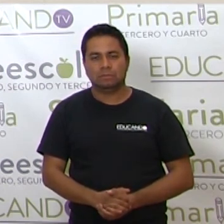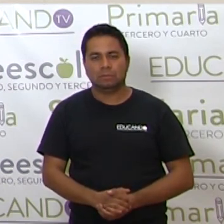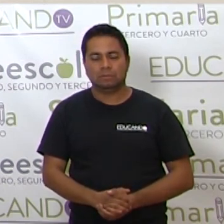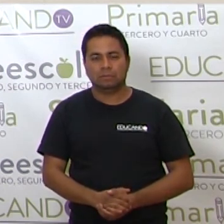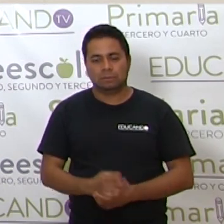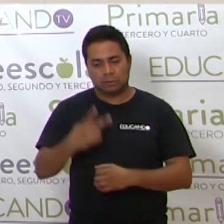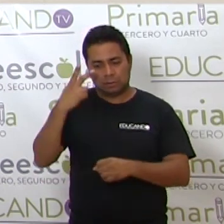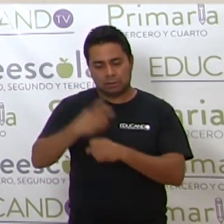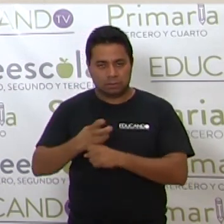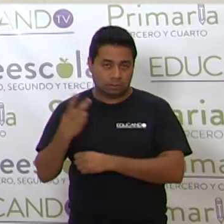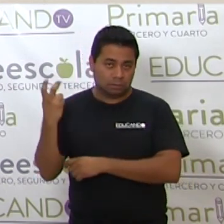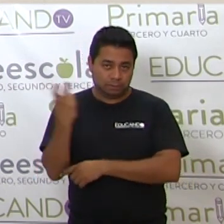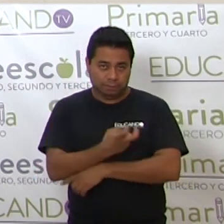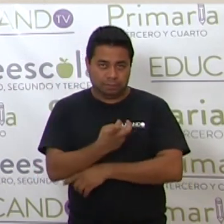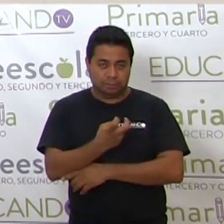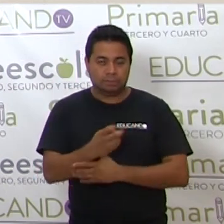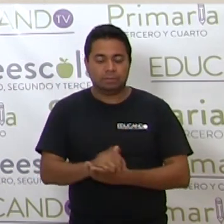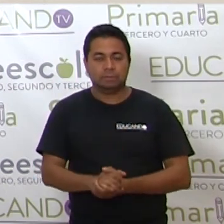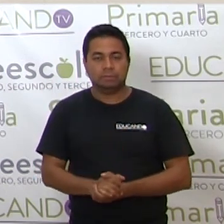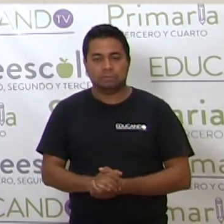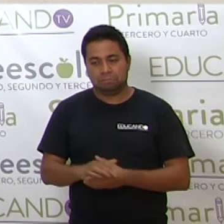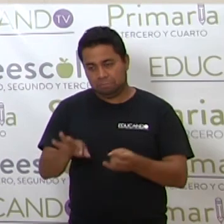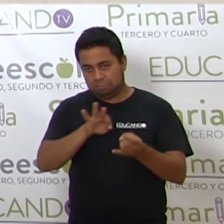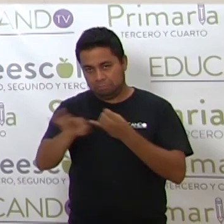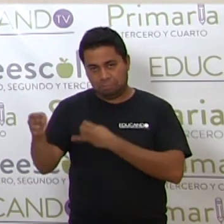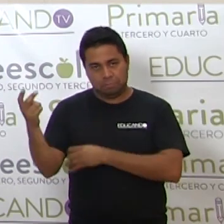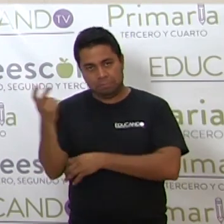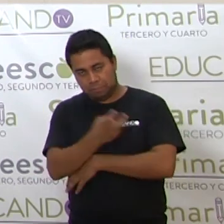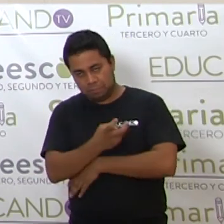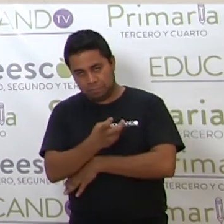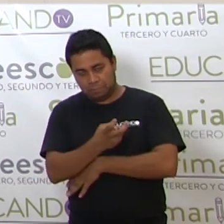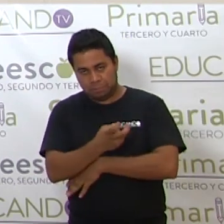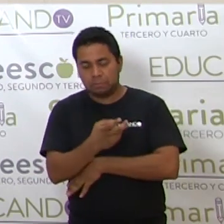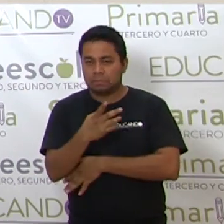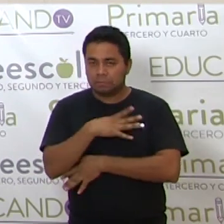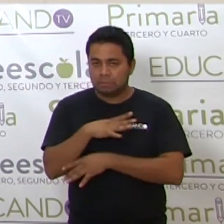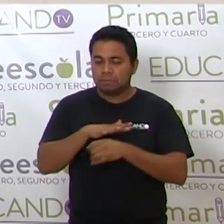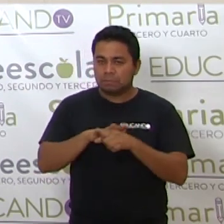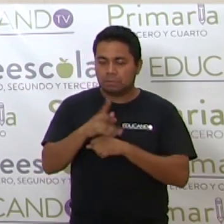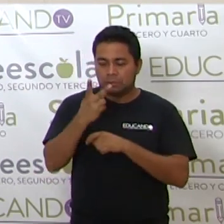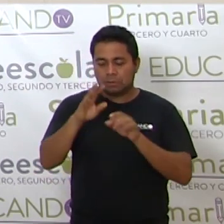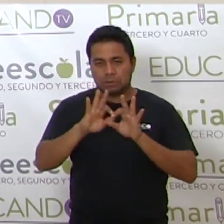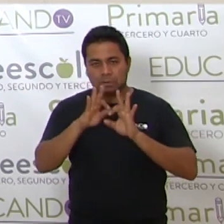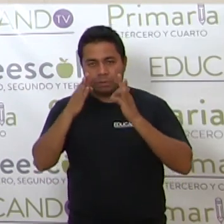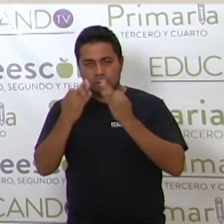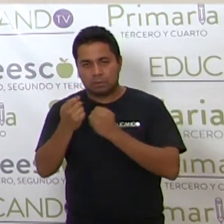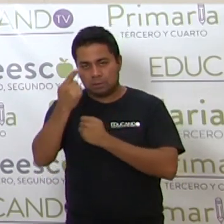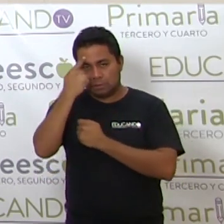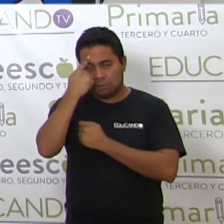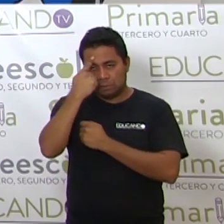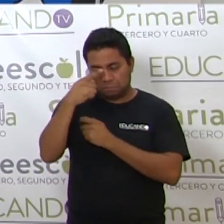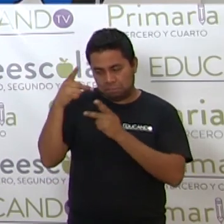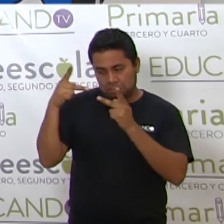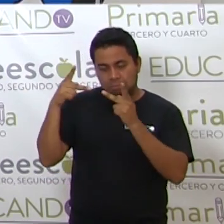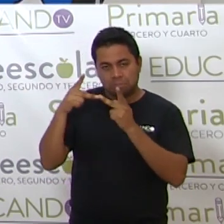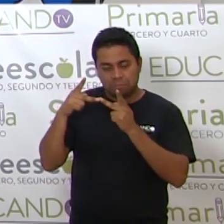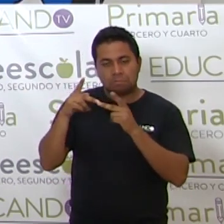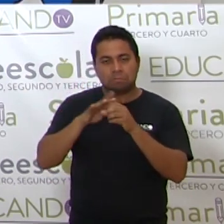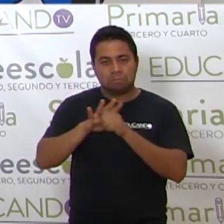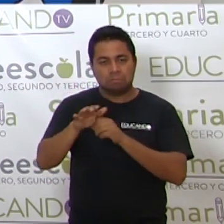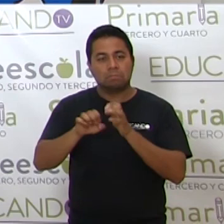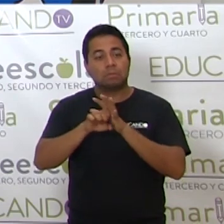luego este y al último este y tenemos dos maneras de corroborar que